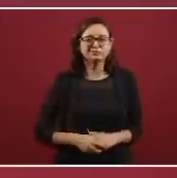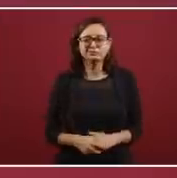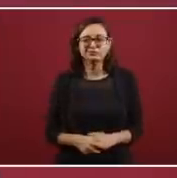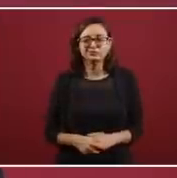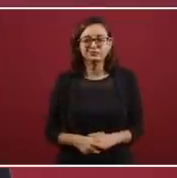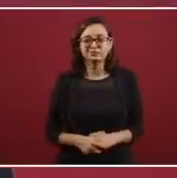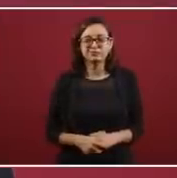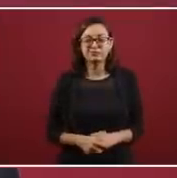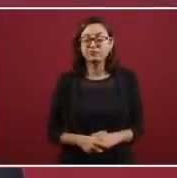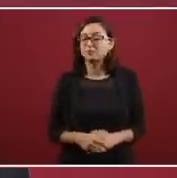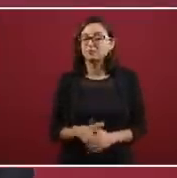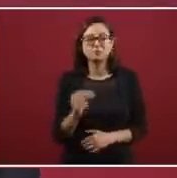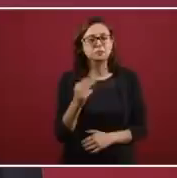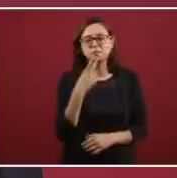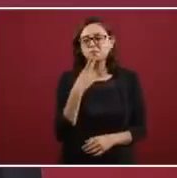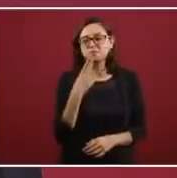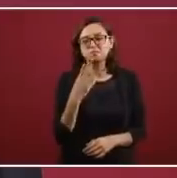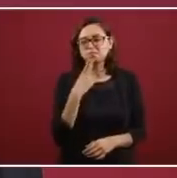No la uso